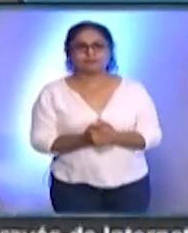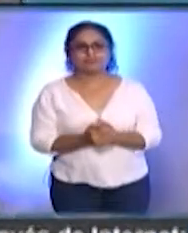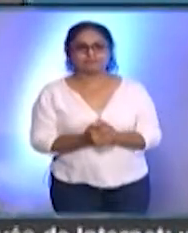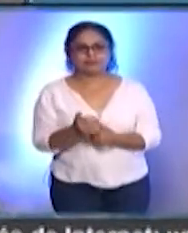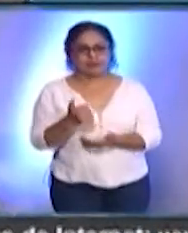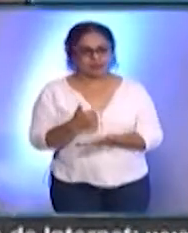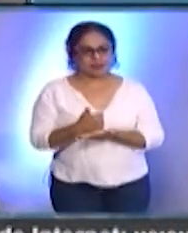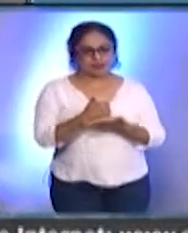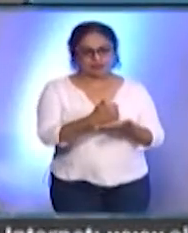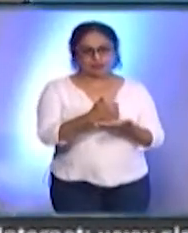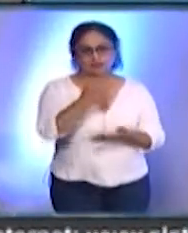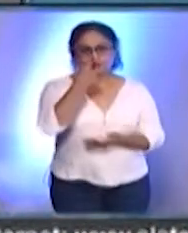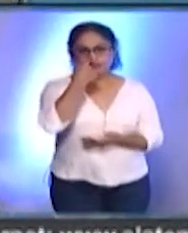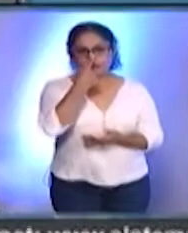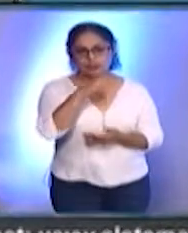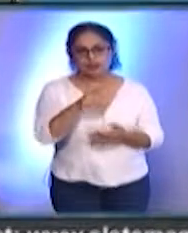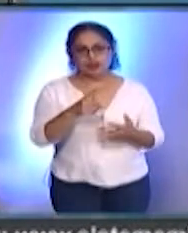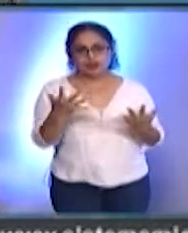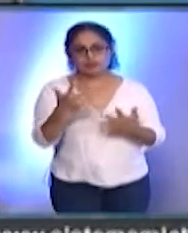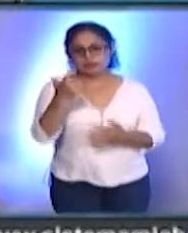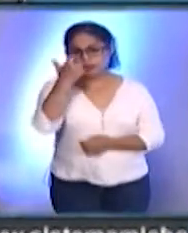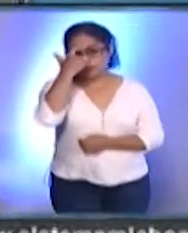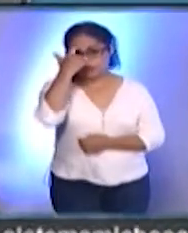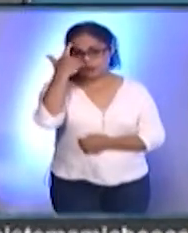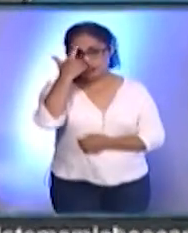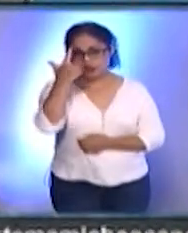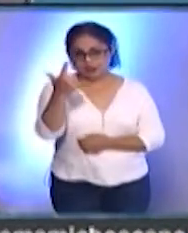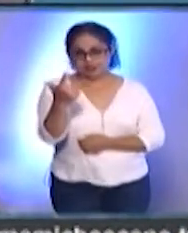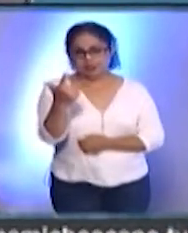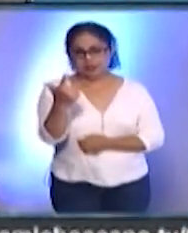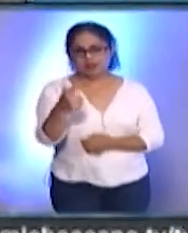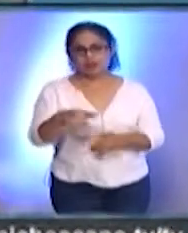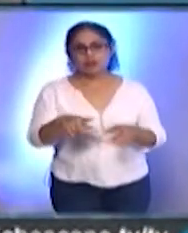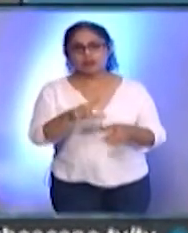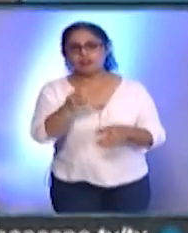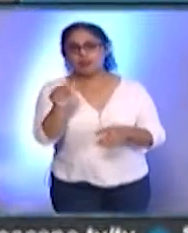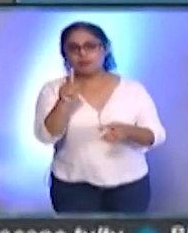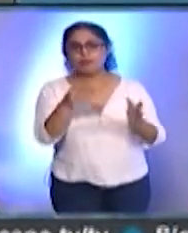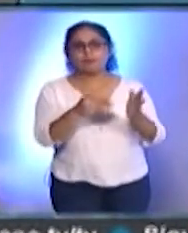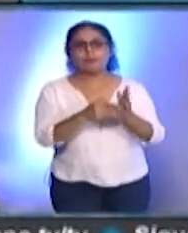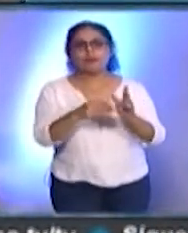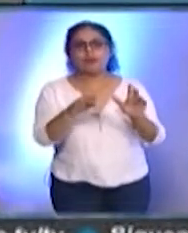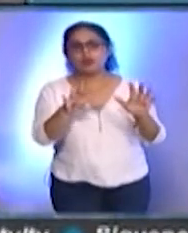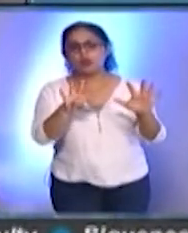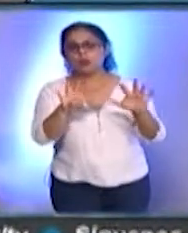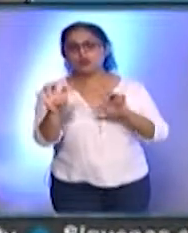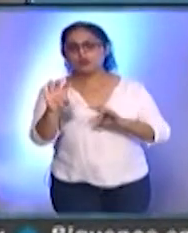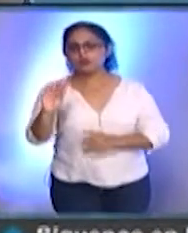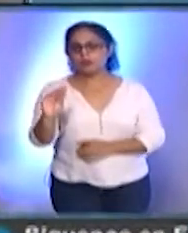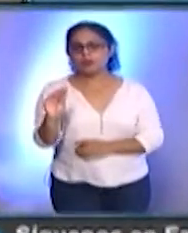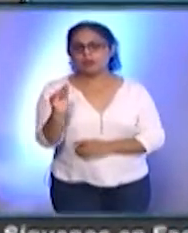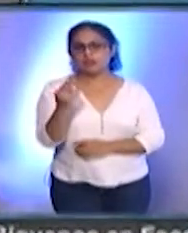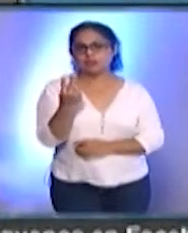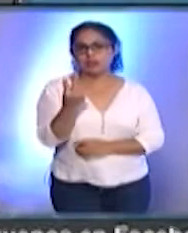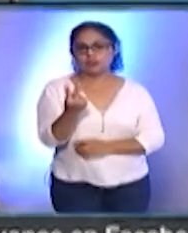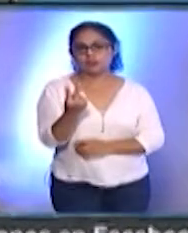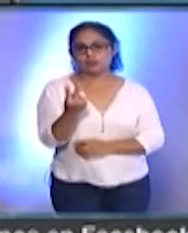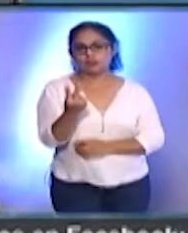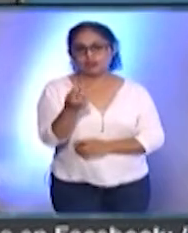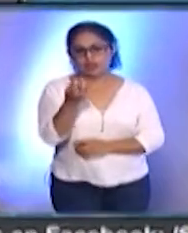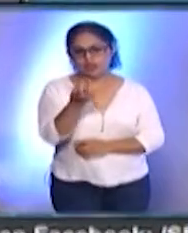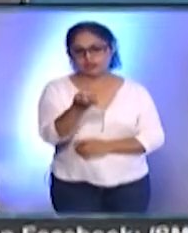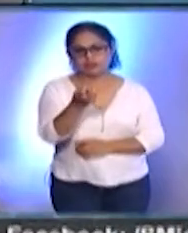aportación, vaya, para la creación de las naciones después de 1492, con esa etapa pues